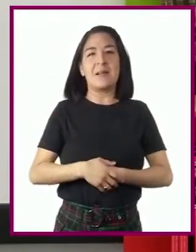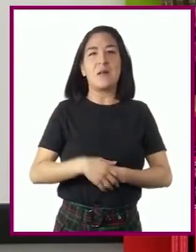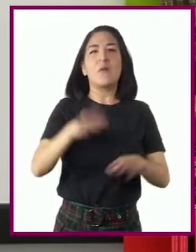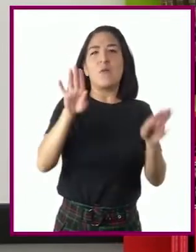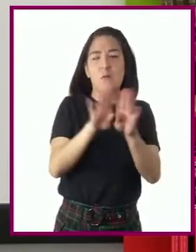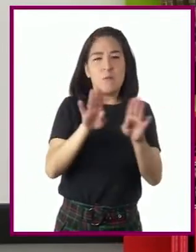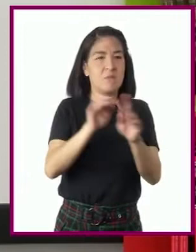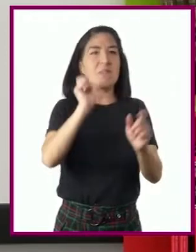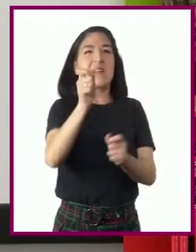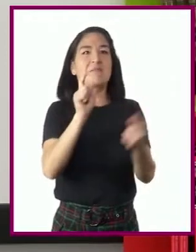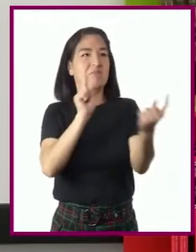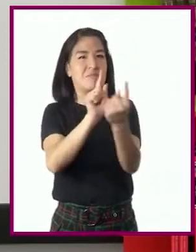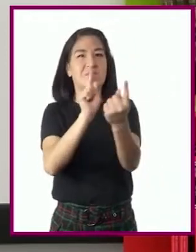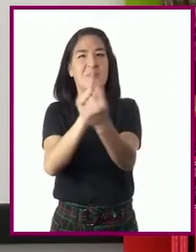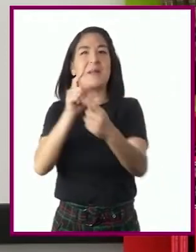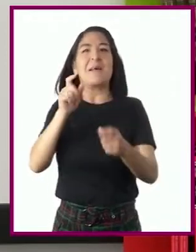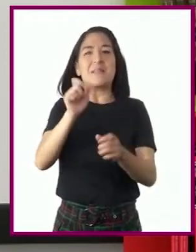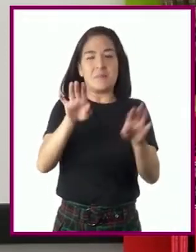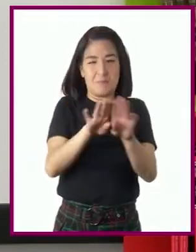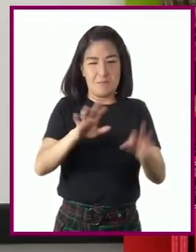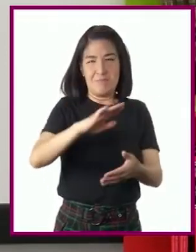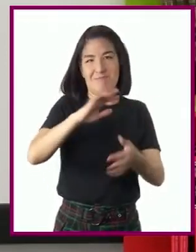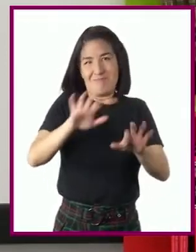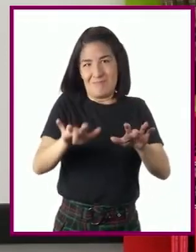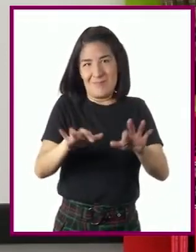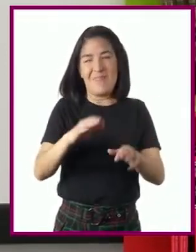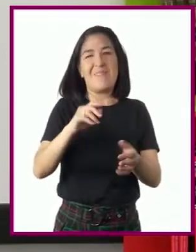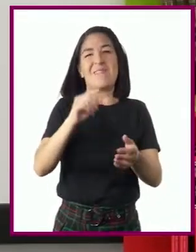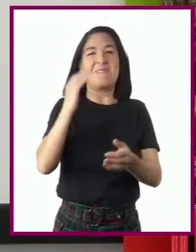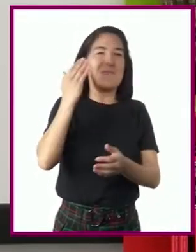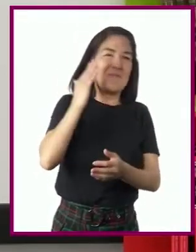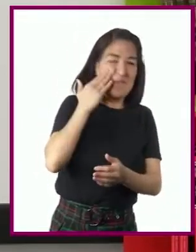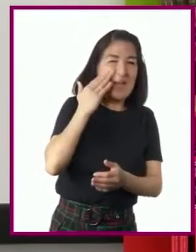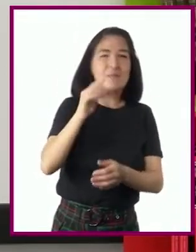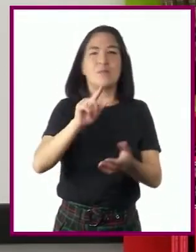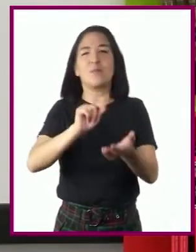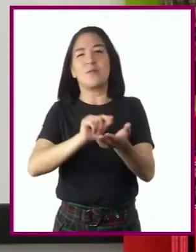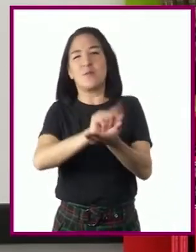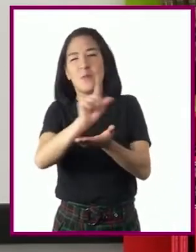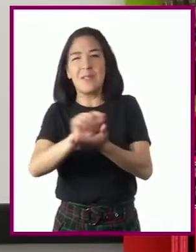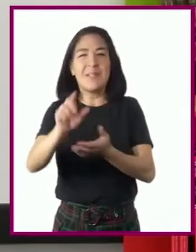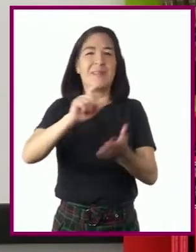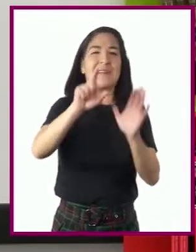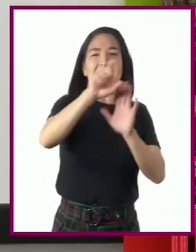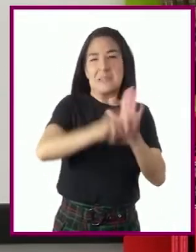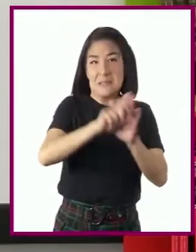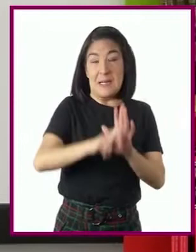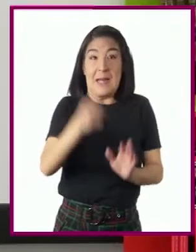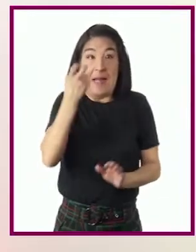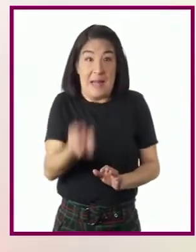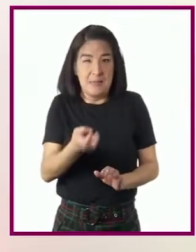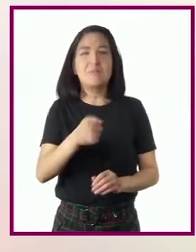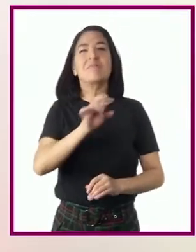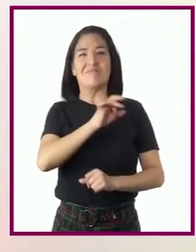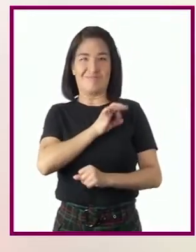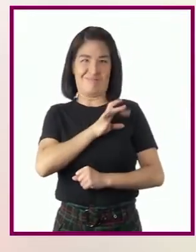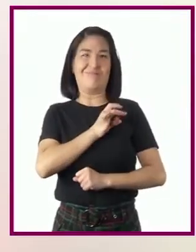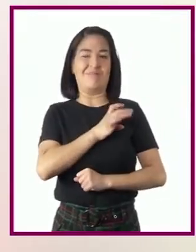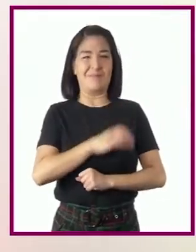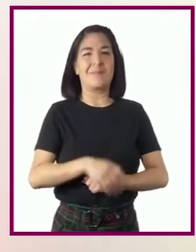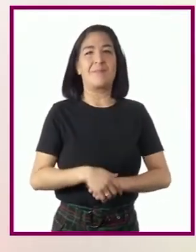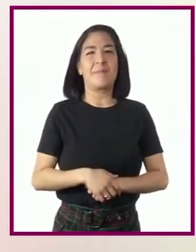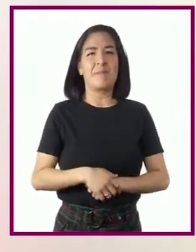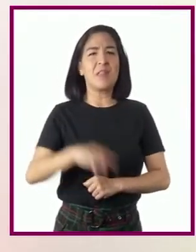quién interactuamos en las redes sociales. Estas son acciones positivas que se derivan del miedo.